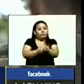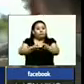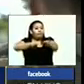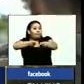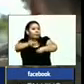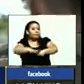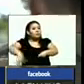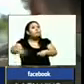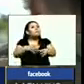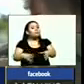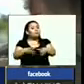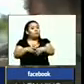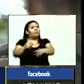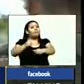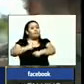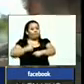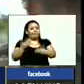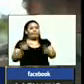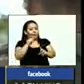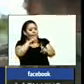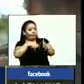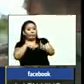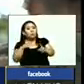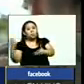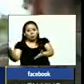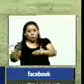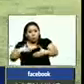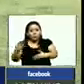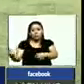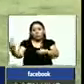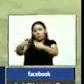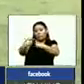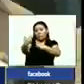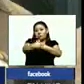Fuerza Armada mantiene un plan de reclutamiento voluntario.